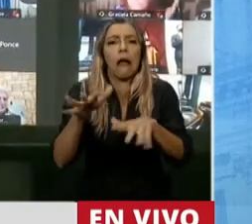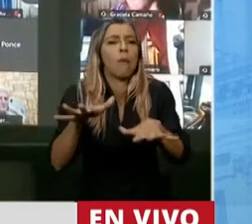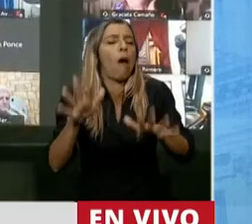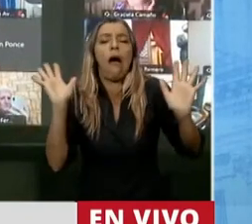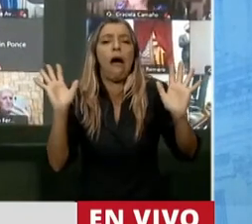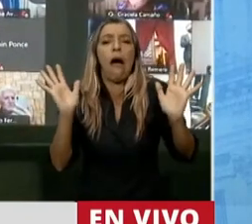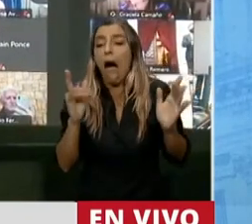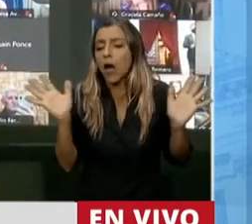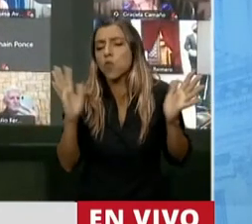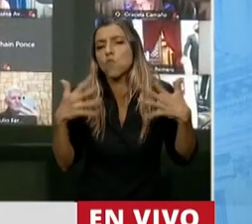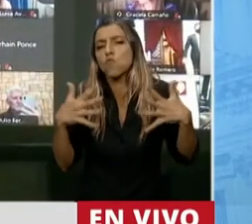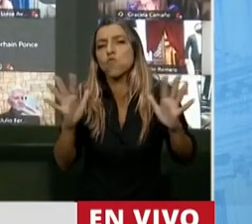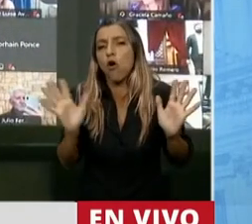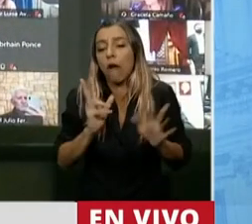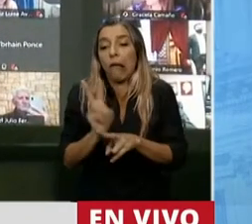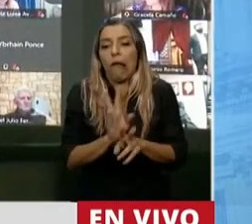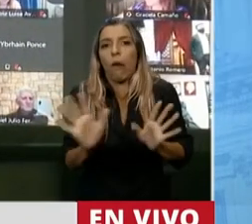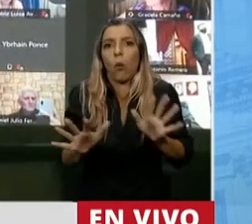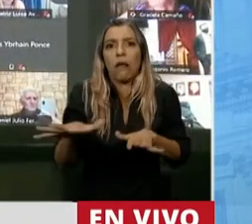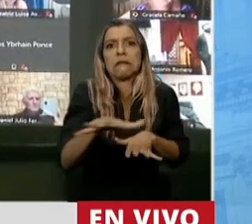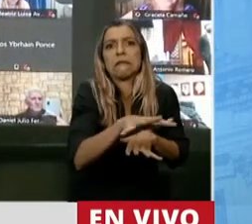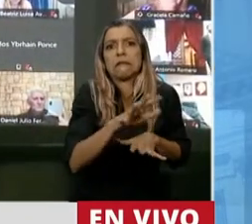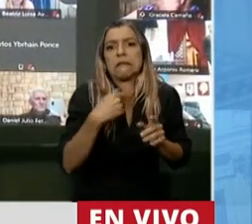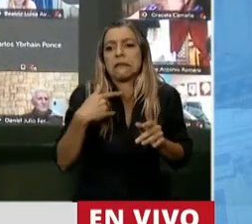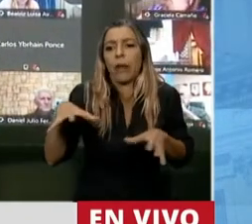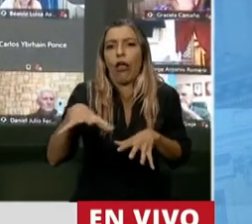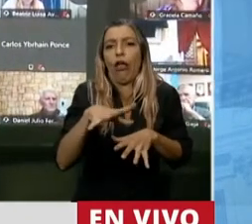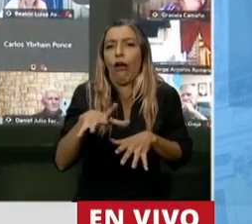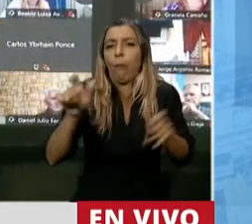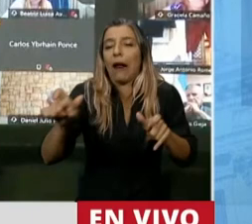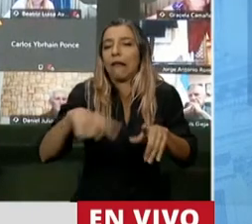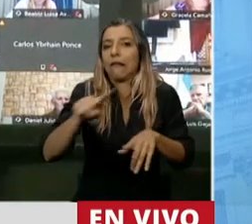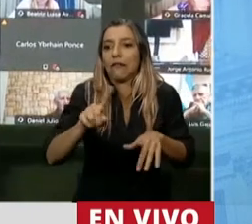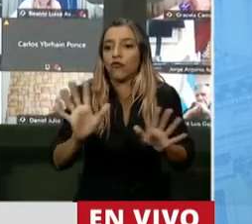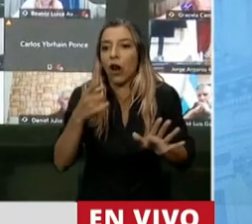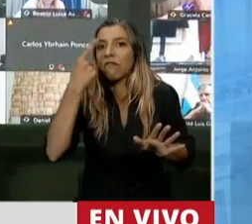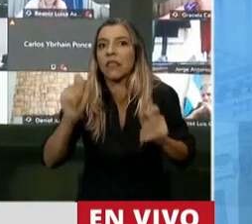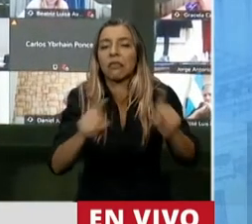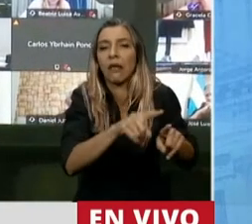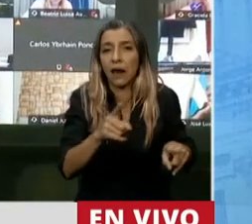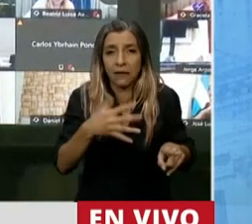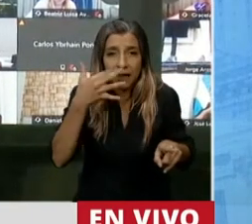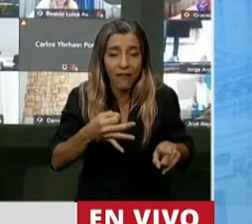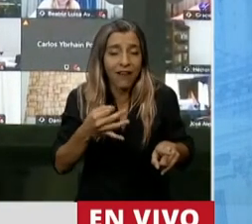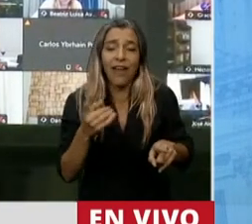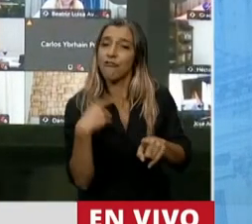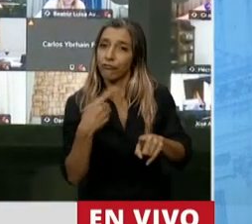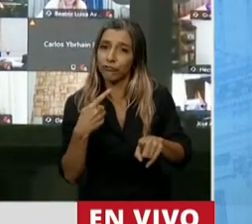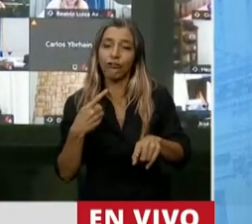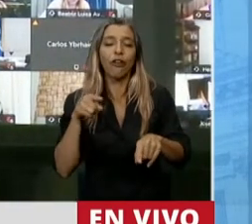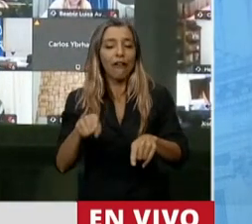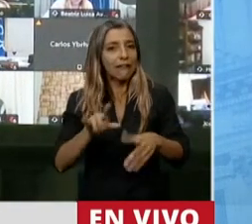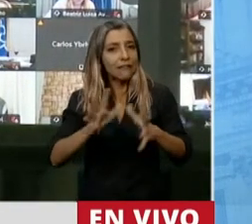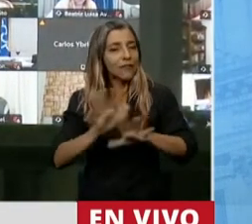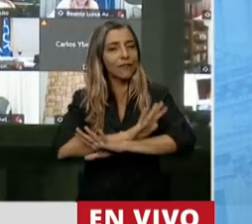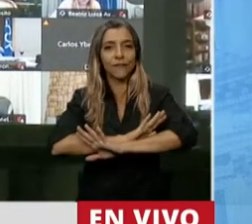quo. No obstante, asumimos ese desafío. ¿Por qué? Porque somos militantes, porque por eso militamos. Porque militamos